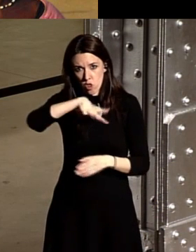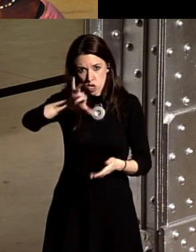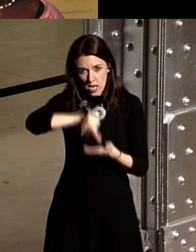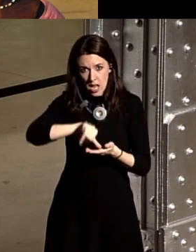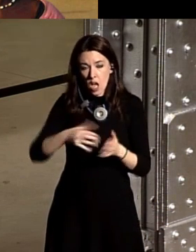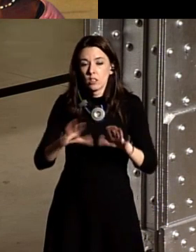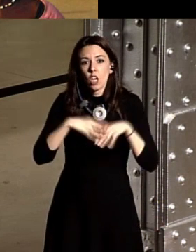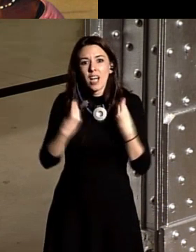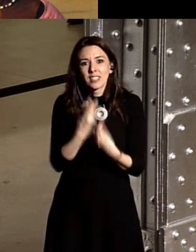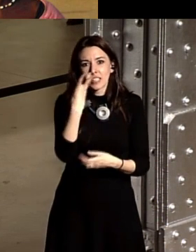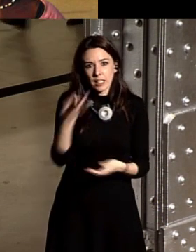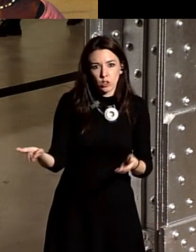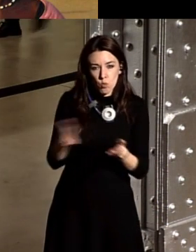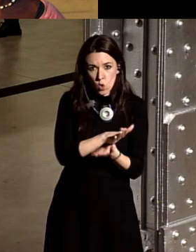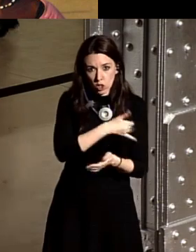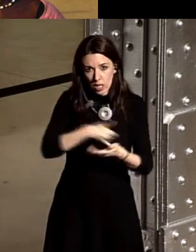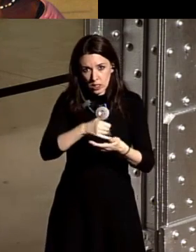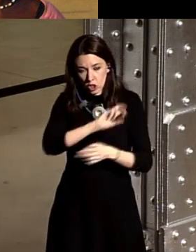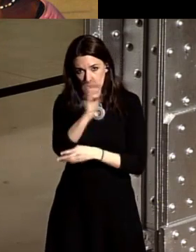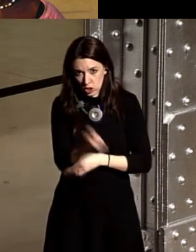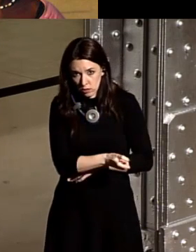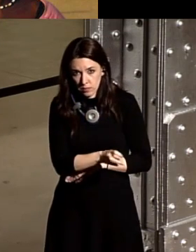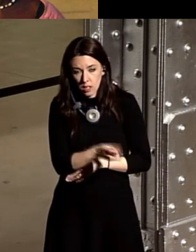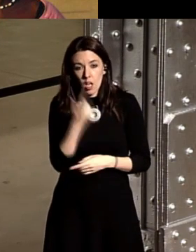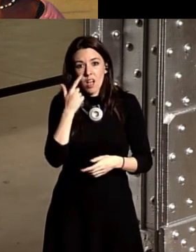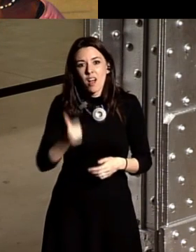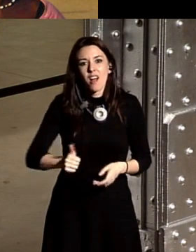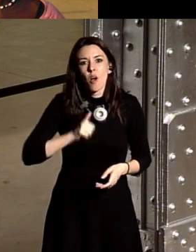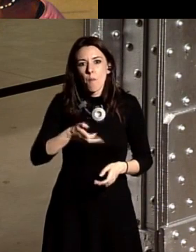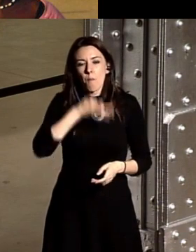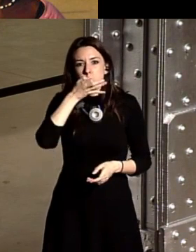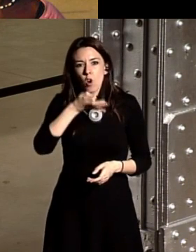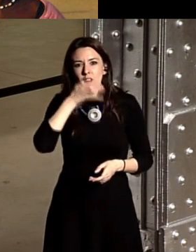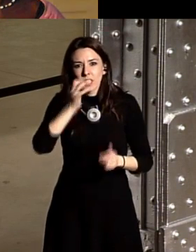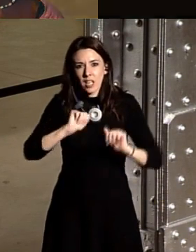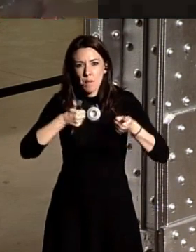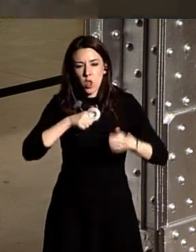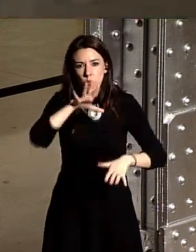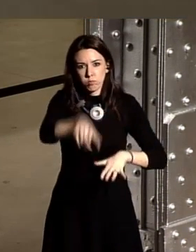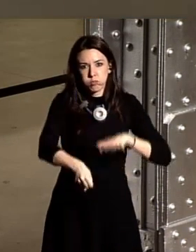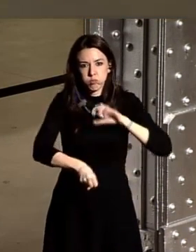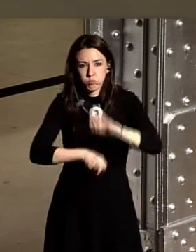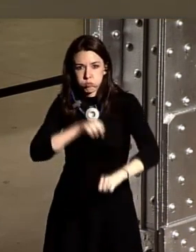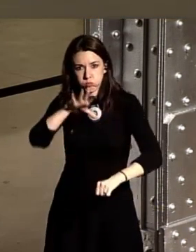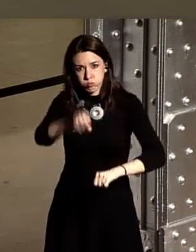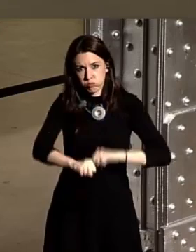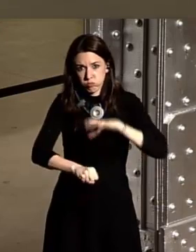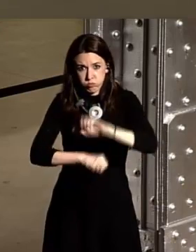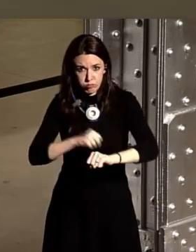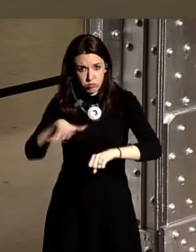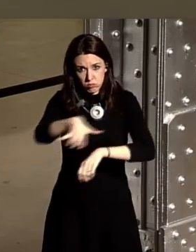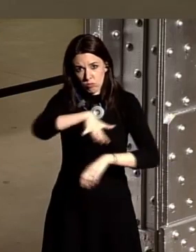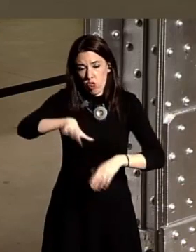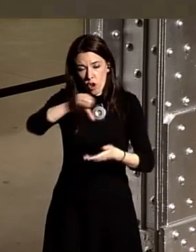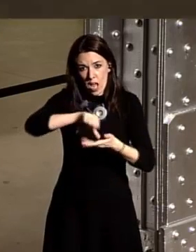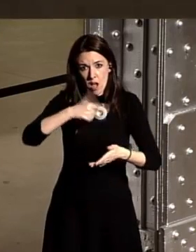3 muertos y varios heridos. Casualmente, esa tarde comenzó ya la invasión, la toma del centro de Bagdad